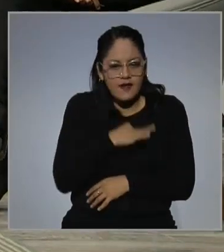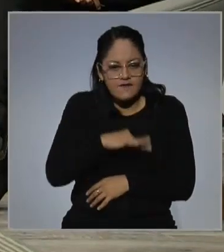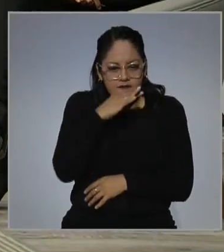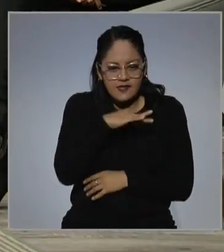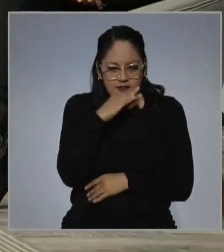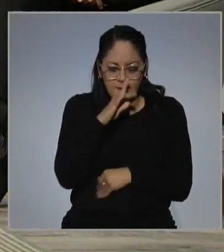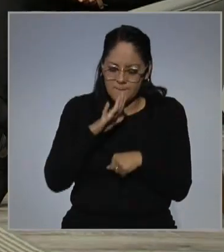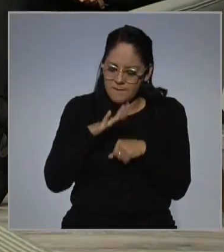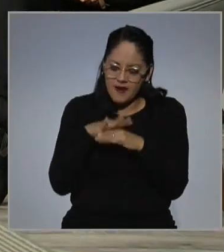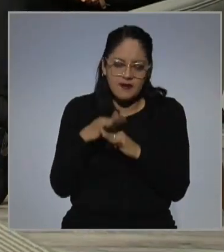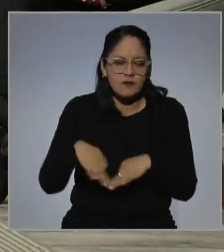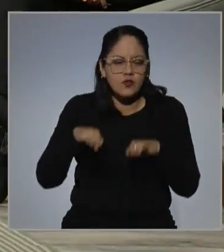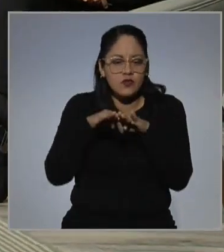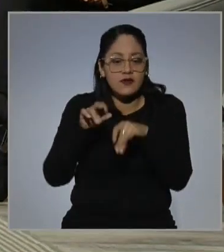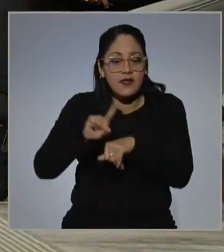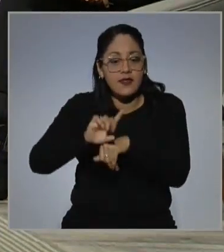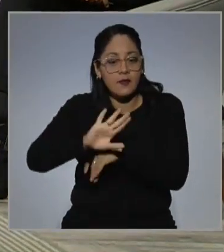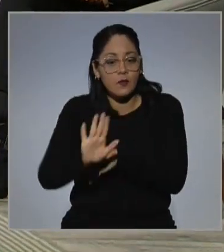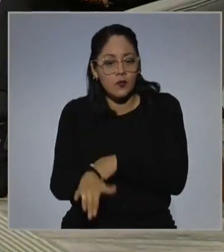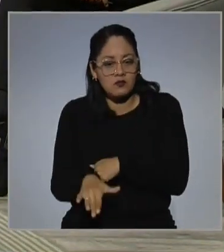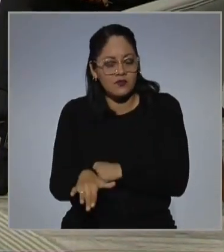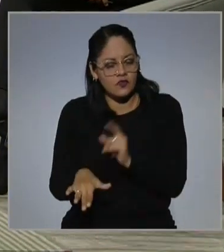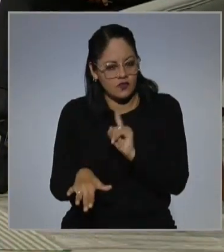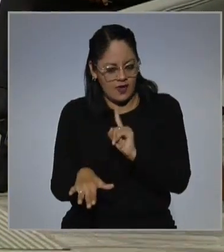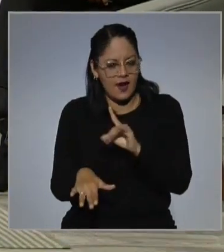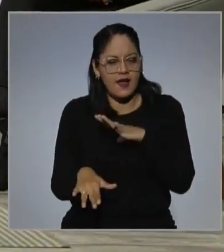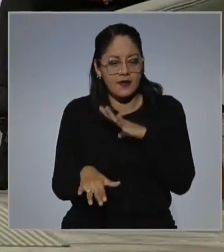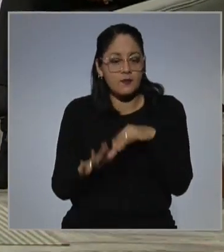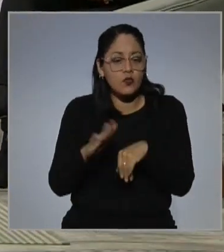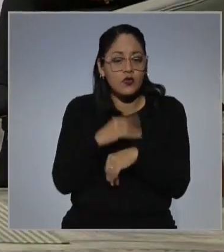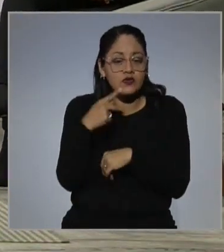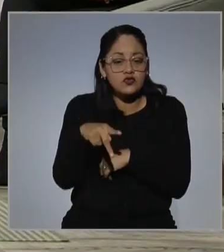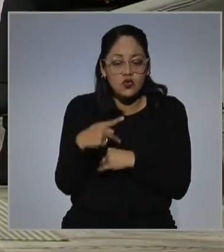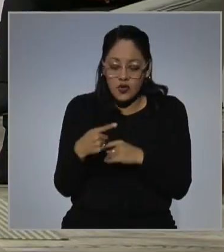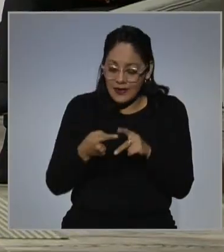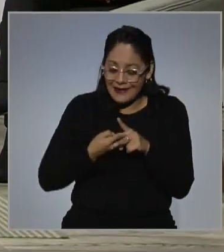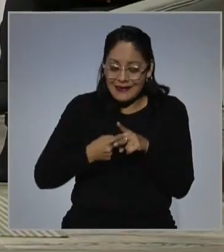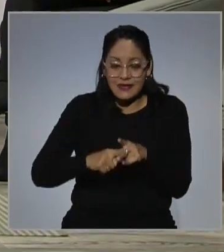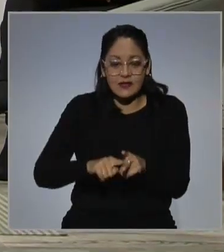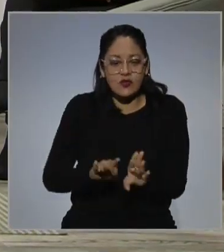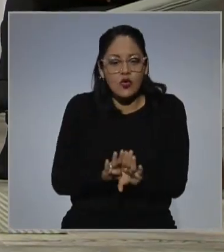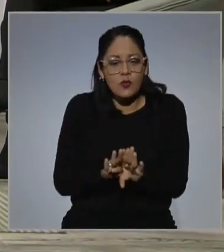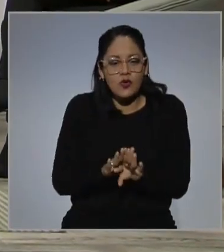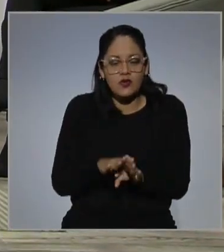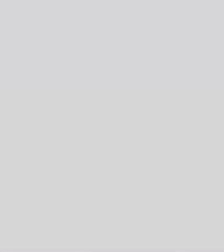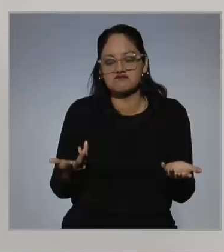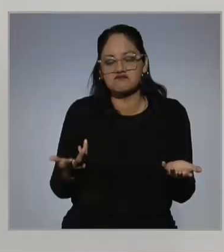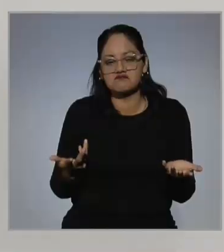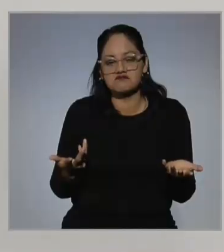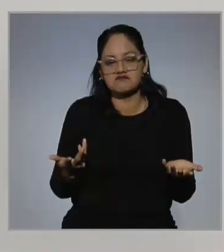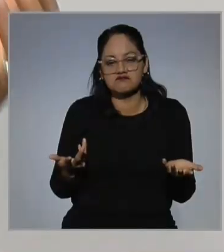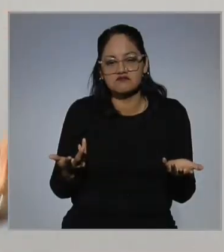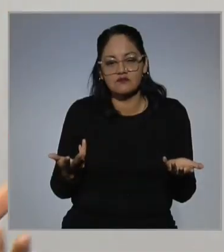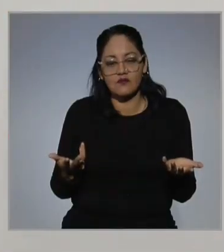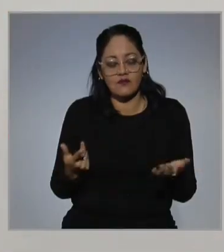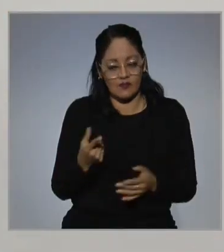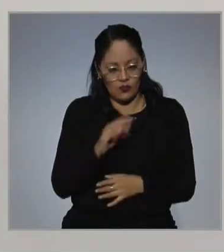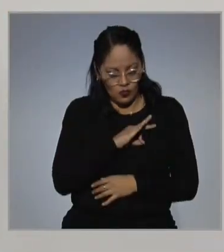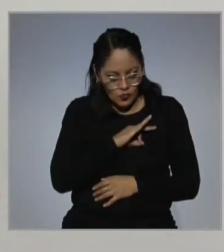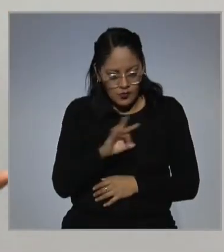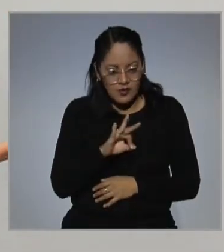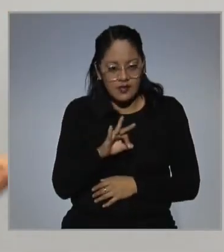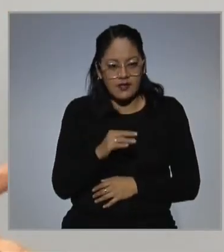más importante que Día de Muertos para México porque su origen es de carácter popular.